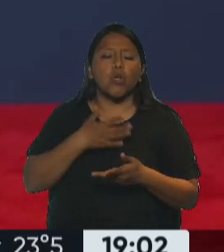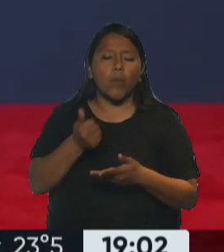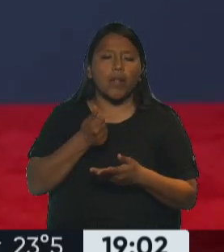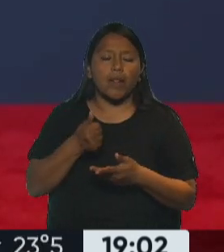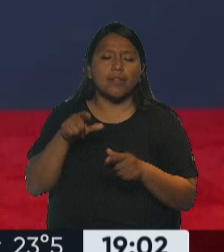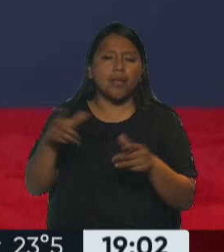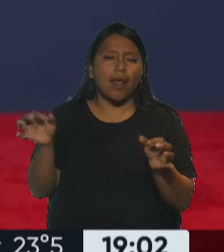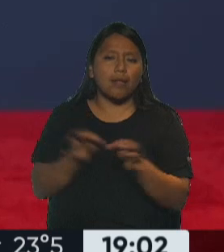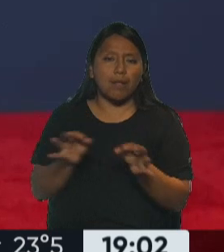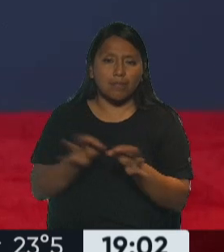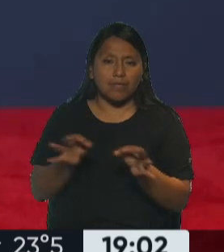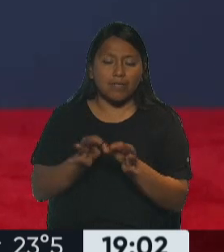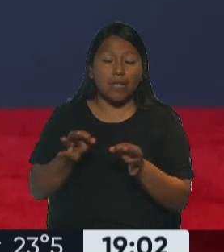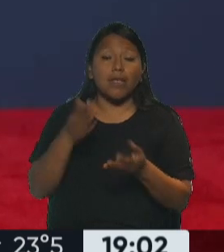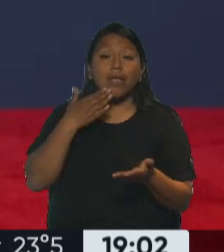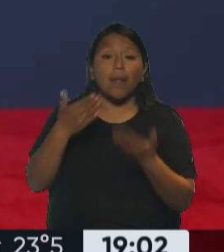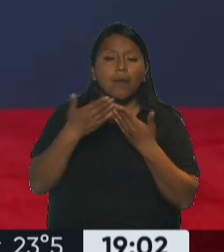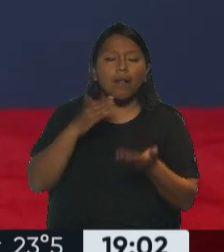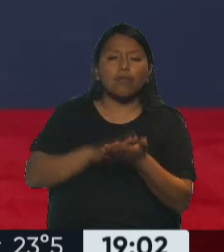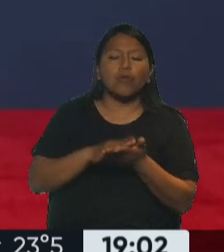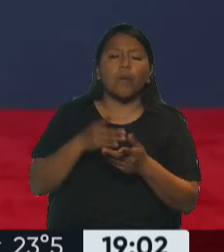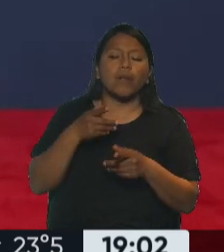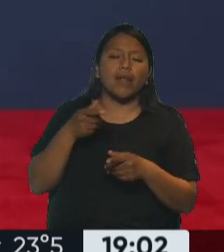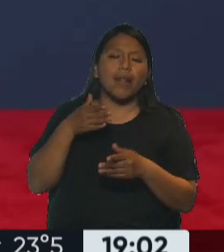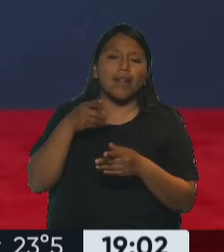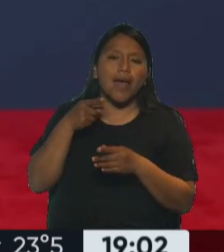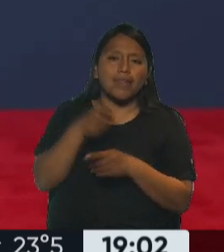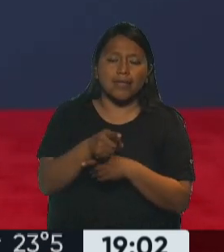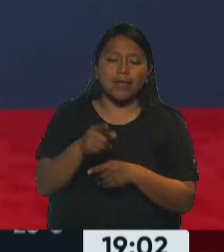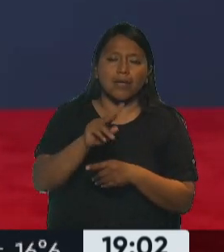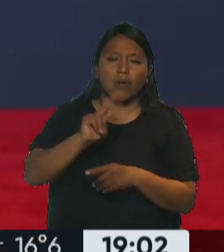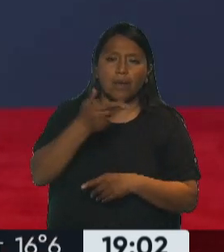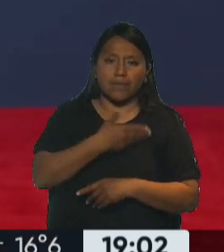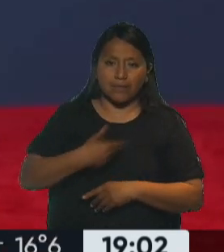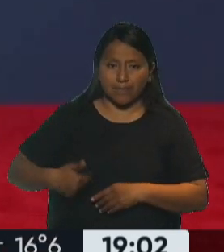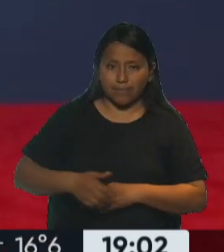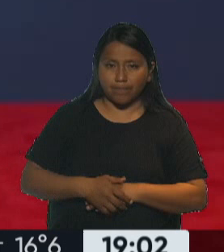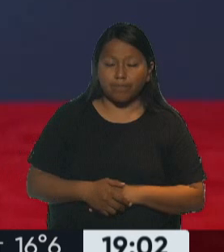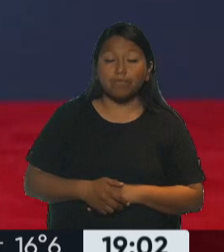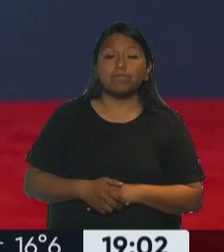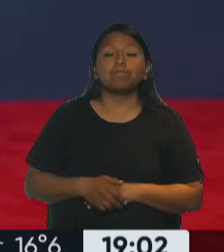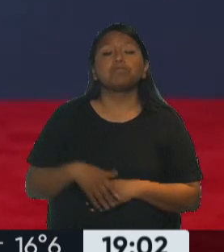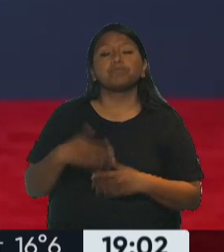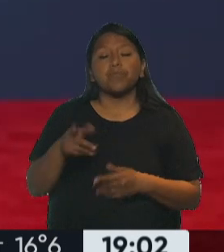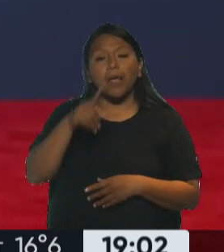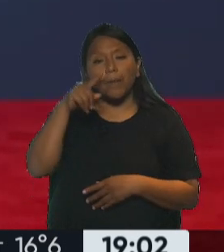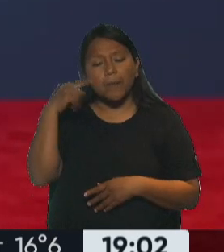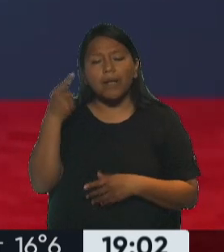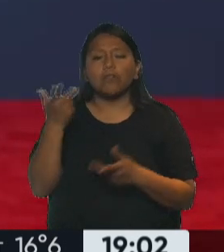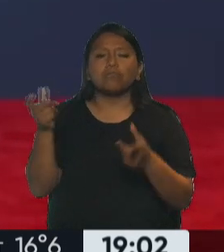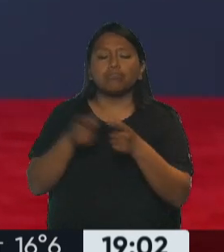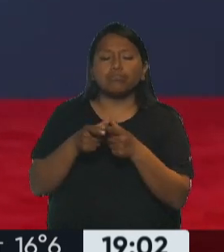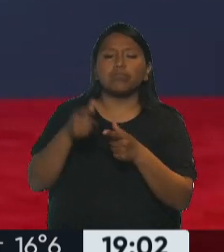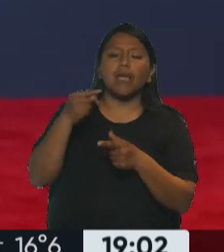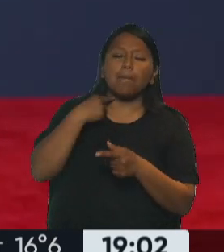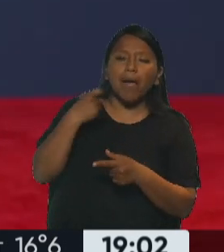y se referirá al atentado contra la vicepresidenta. El presidente se reunirá además con sus pares de España, Pedro